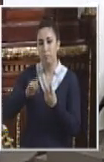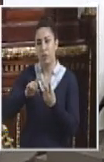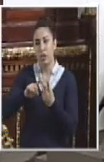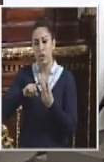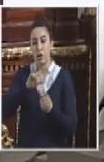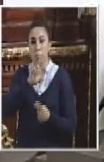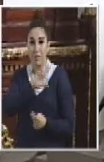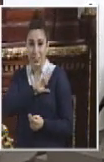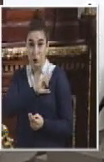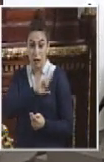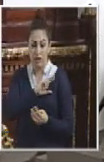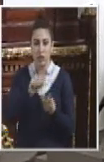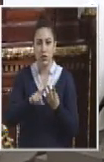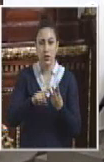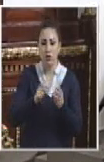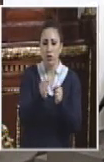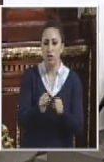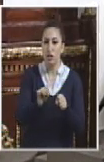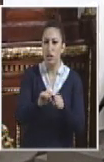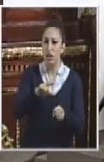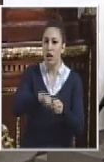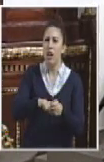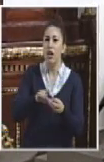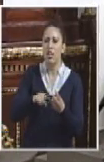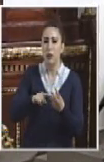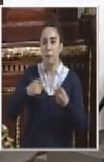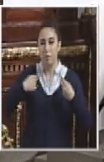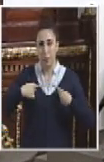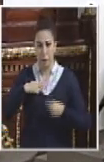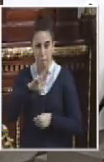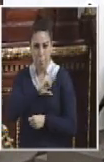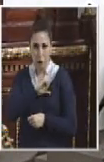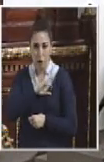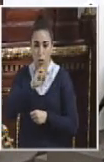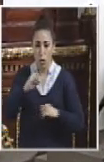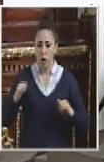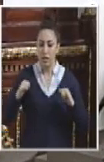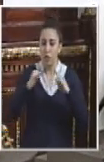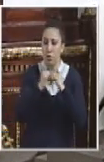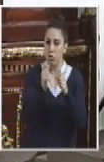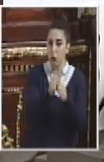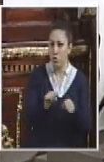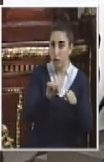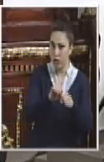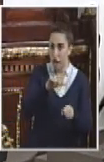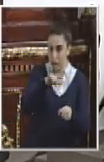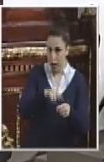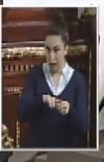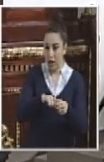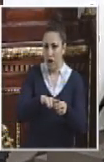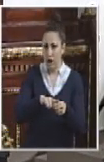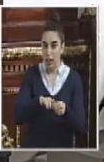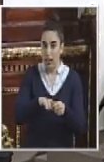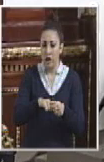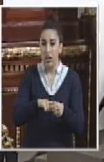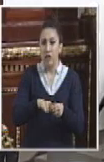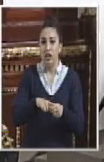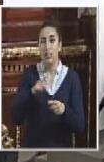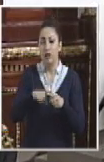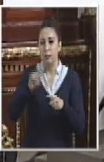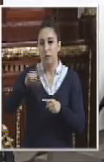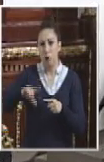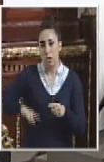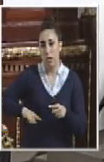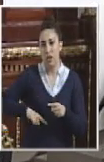y los sociales, que serán administrados por particulares e instituciones sociales, pero recibirán algún financiamiento por parte del gobierno